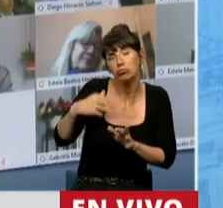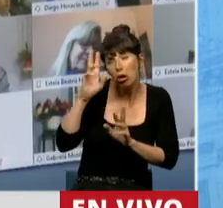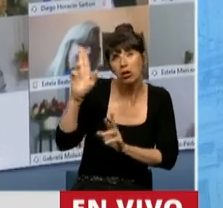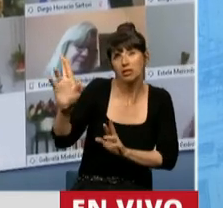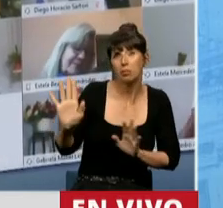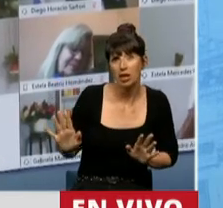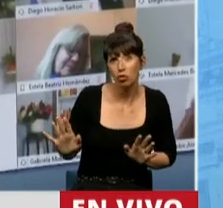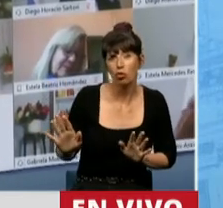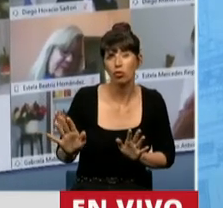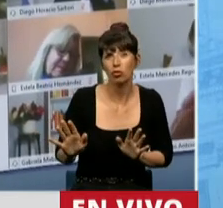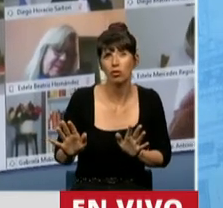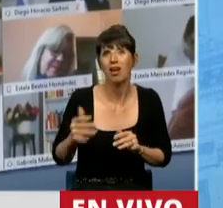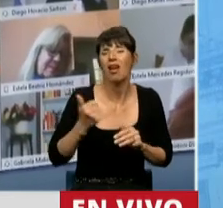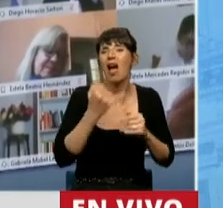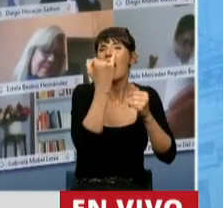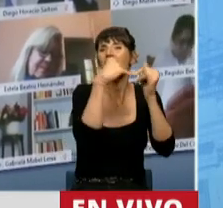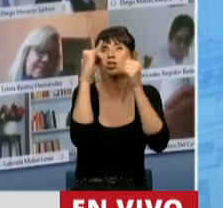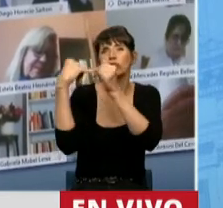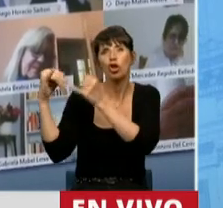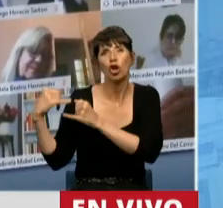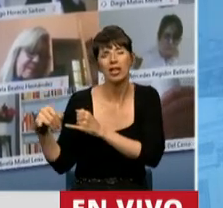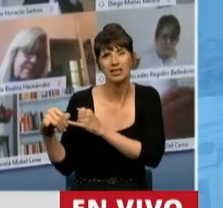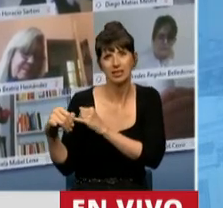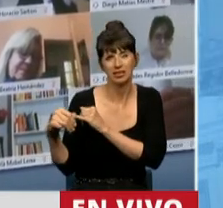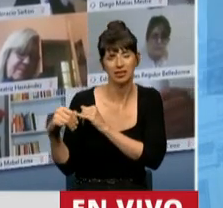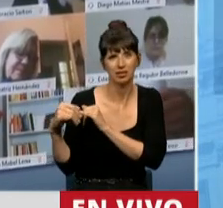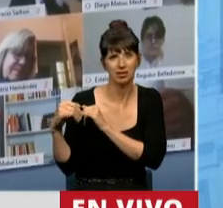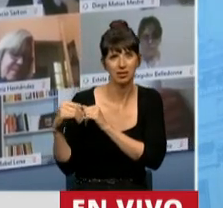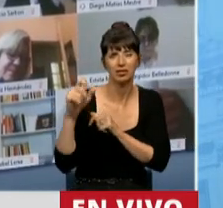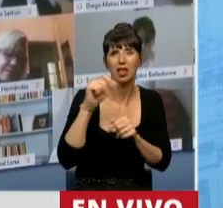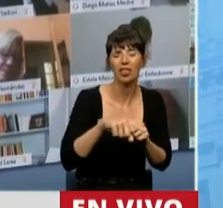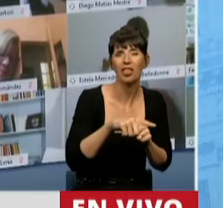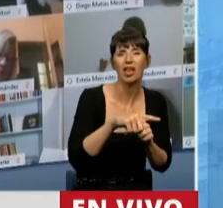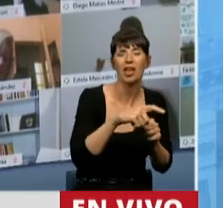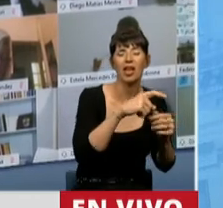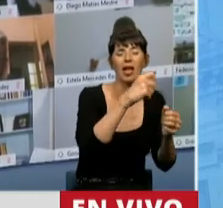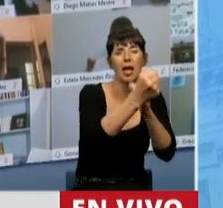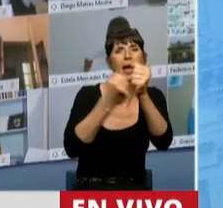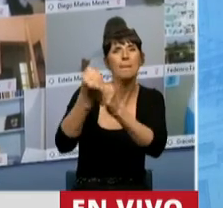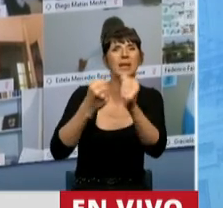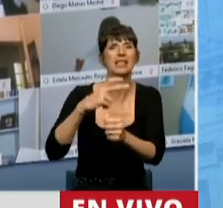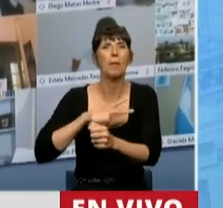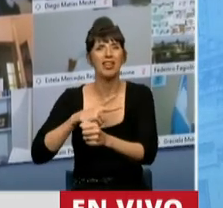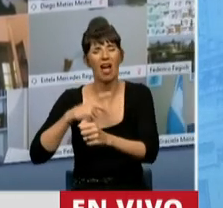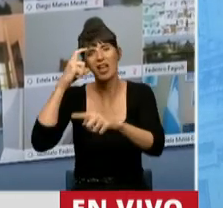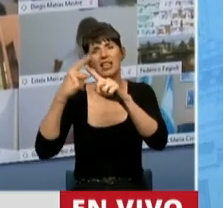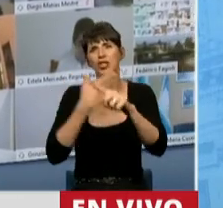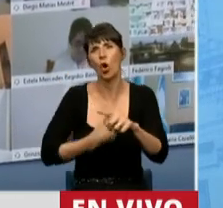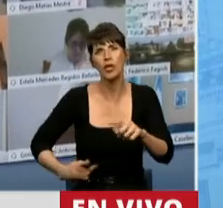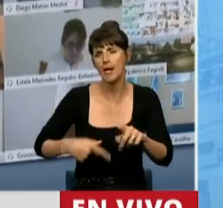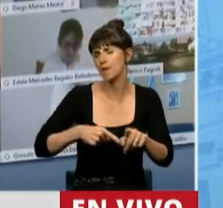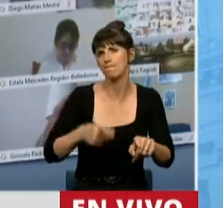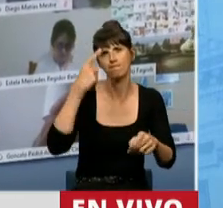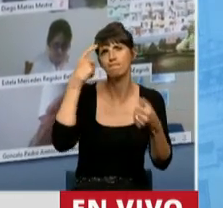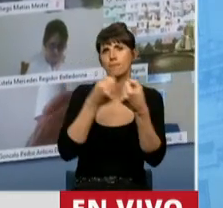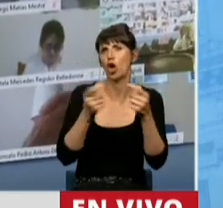cierto desapego a tener acciones de las empresas privadas. No le parece que el